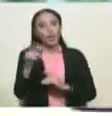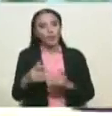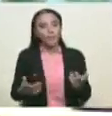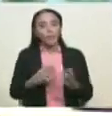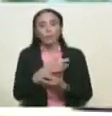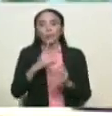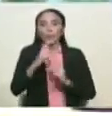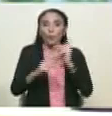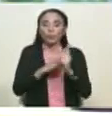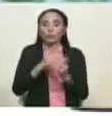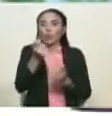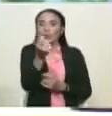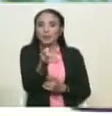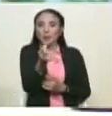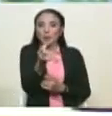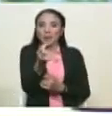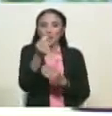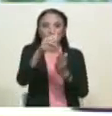de